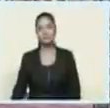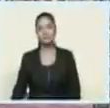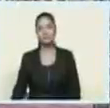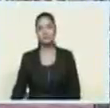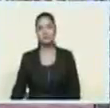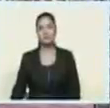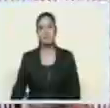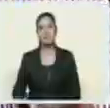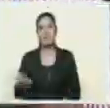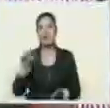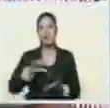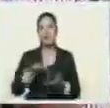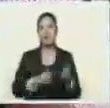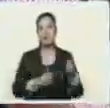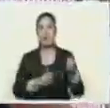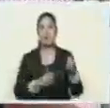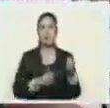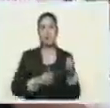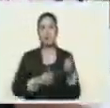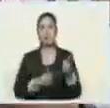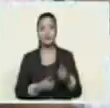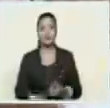es la clave de la salsa